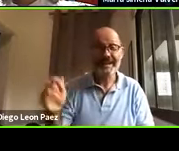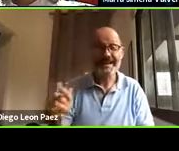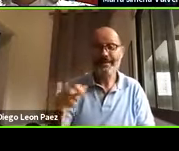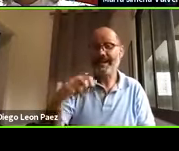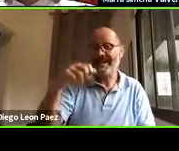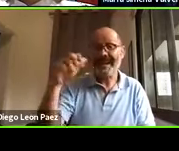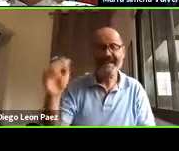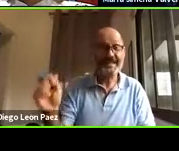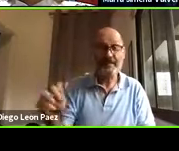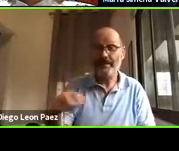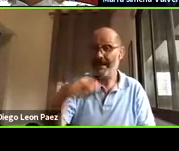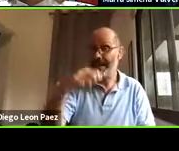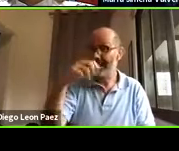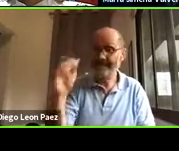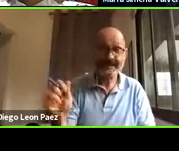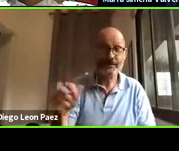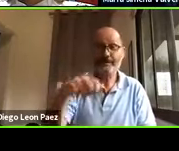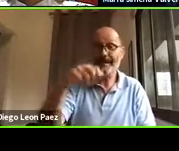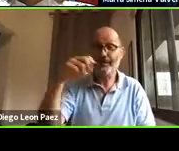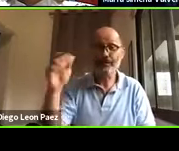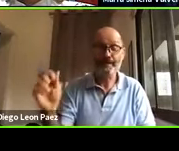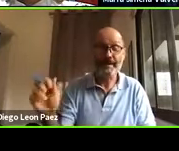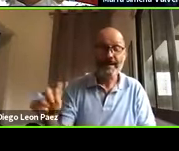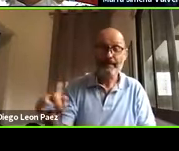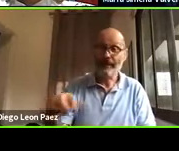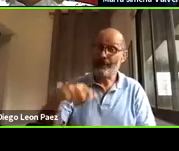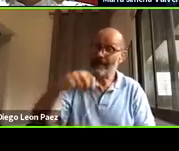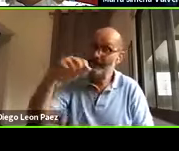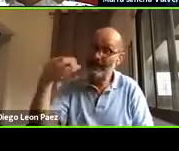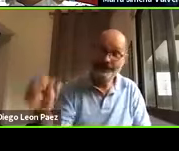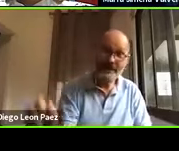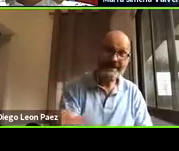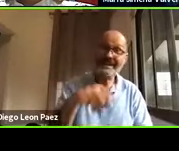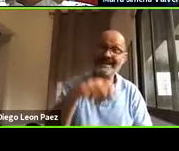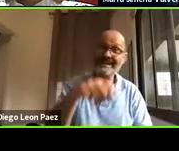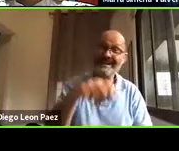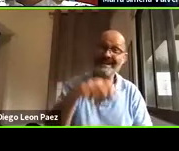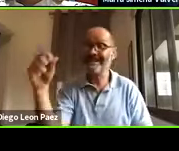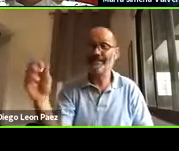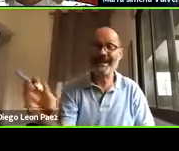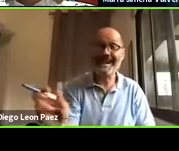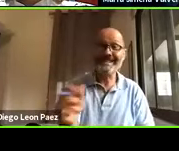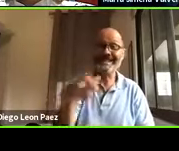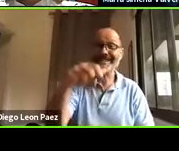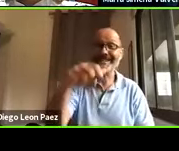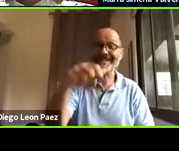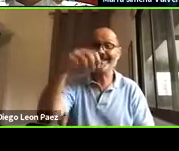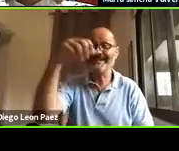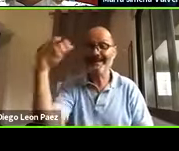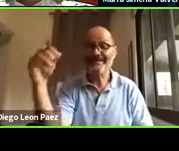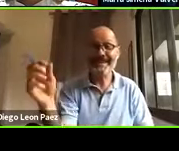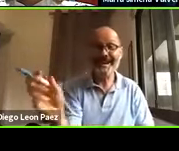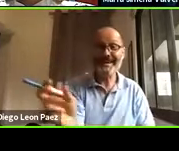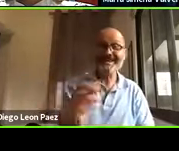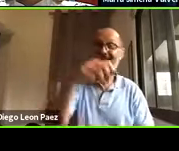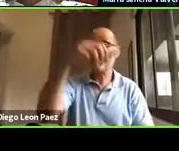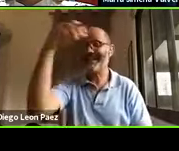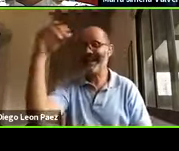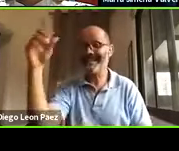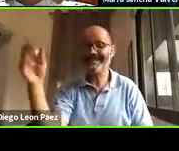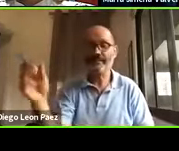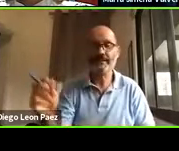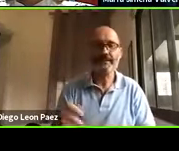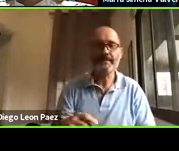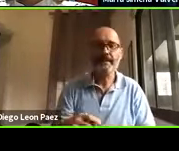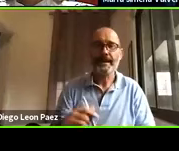círculos y ella plantea así en mi vida son círculos pero ahora los círculos se me están haciendo más más grandes verdad y está más